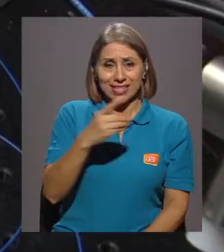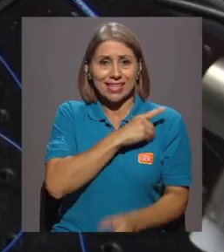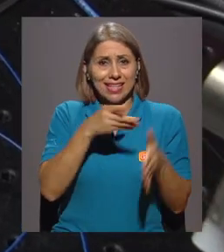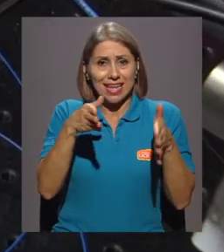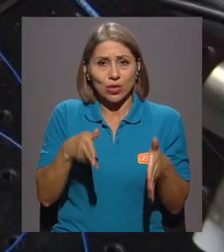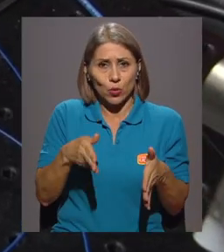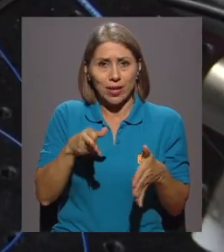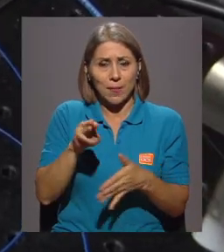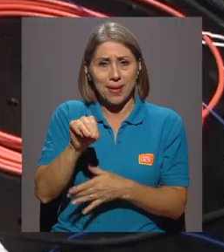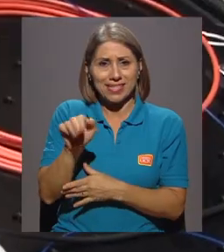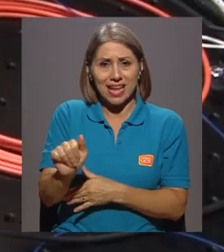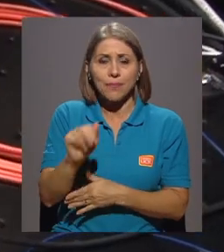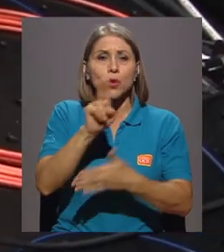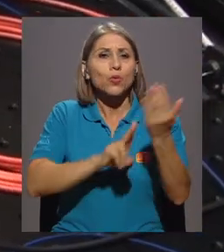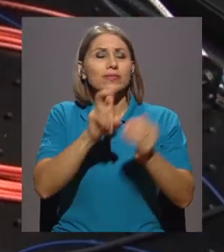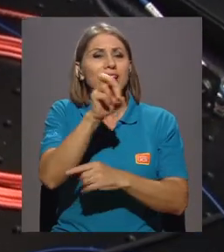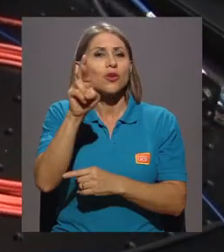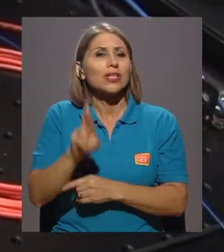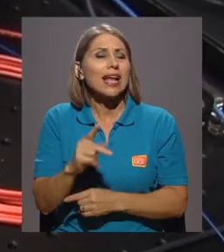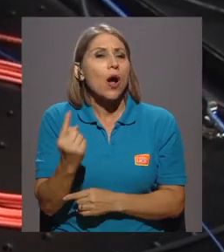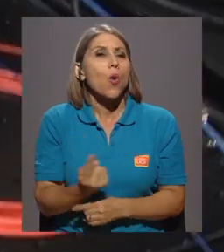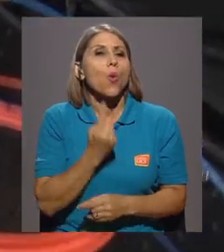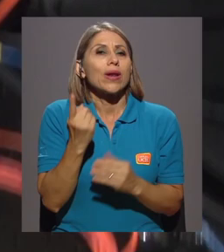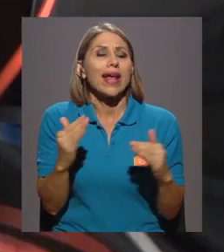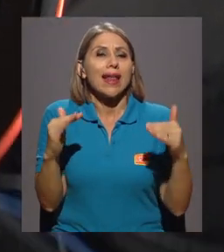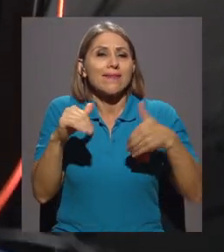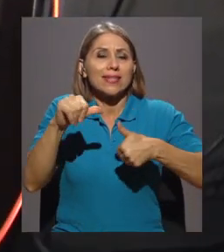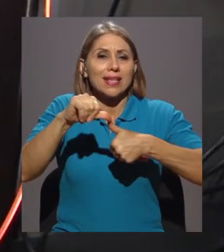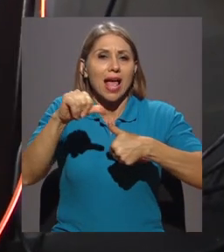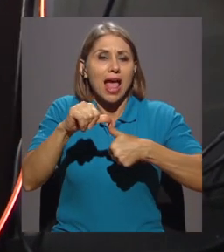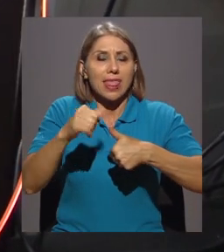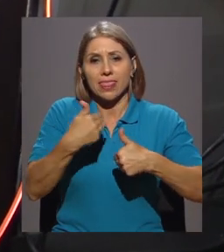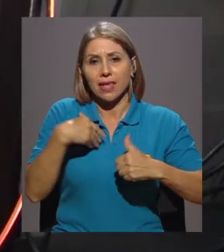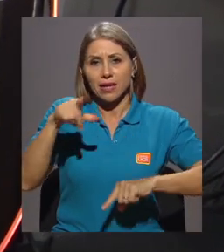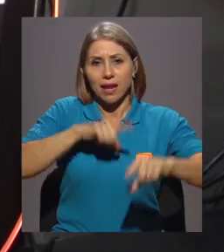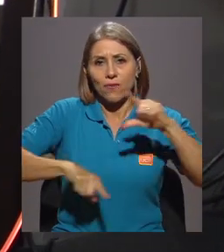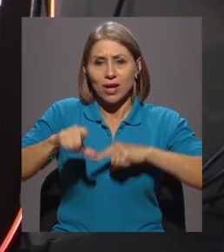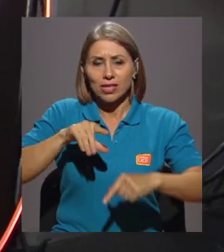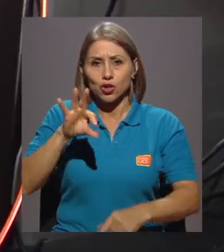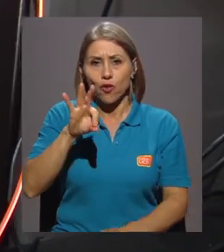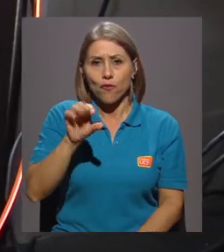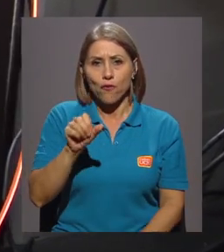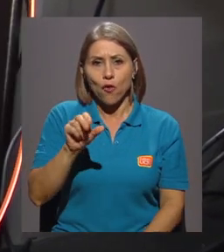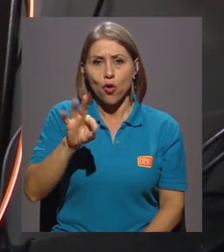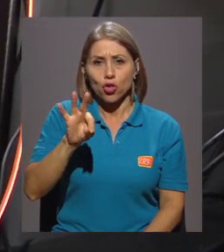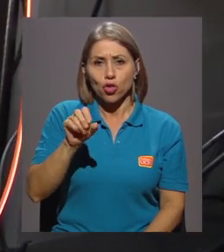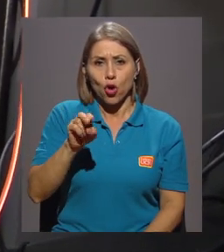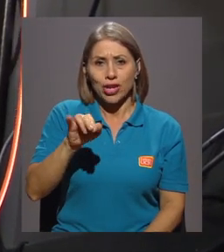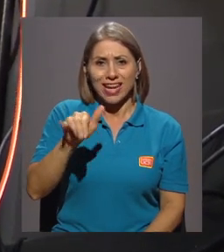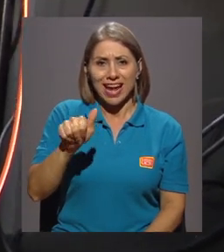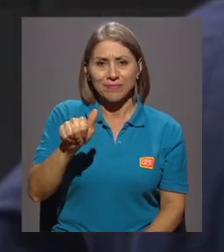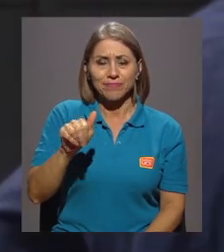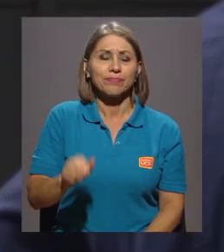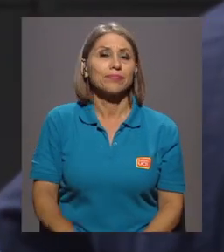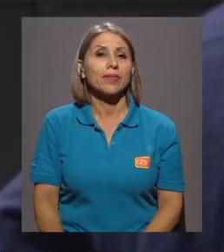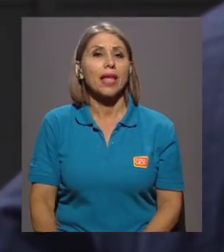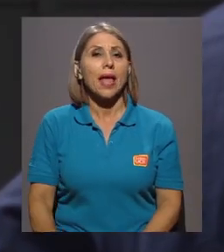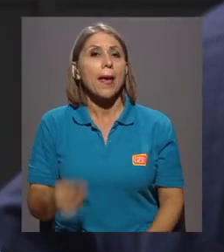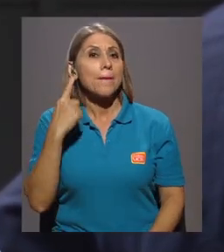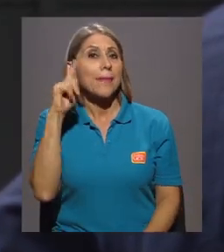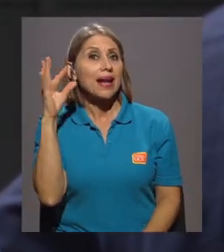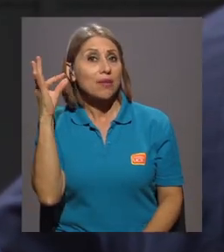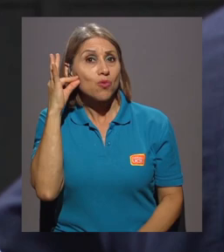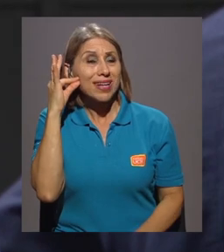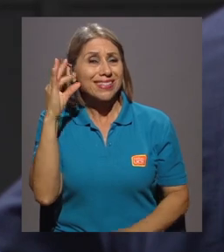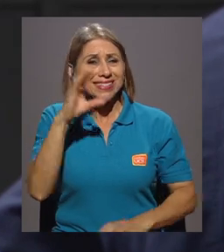la Universidad de Costa Rica es la única en la región centroamericana en contar con un laboratorio de fotónica. La ciencia para